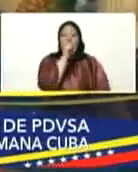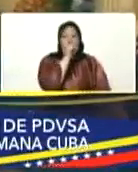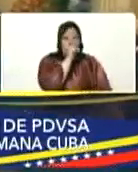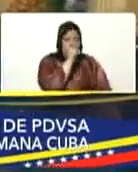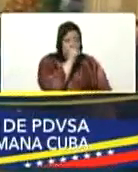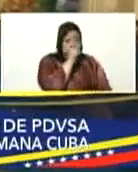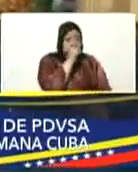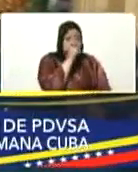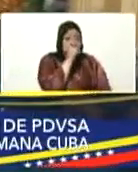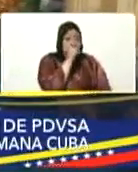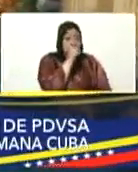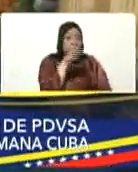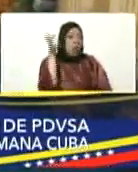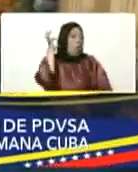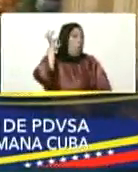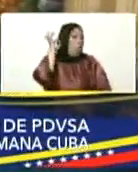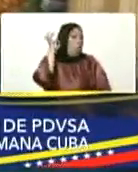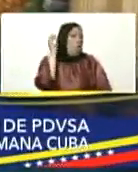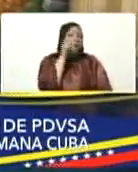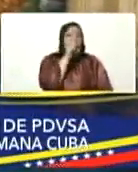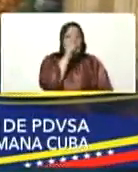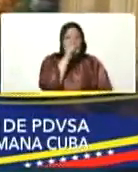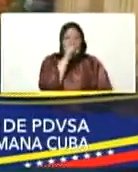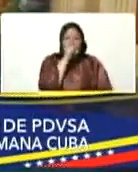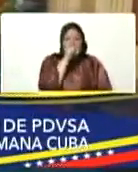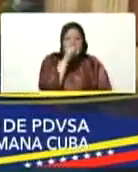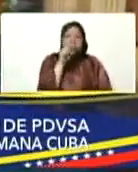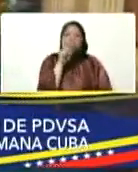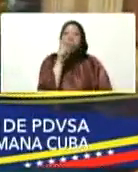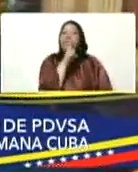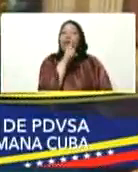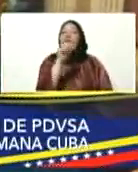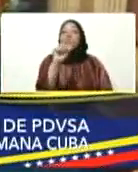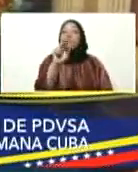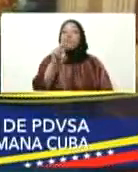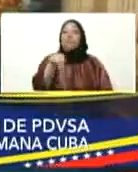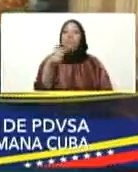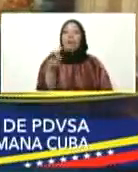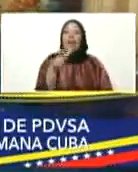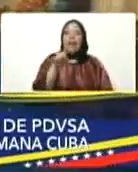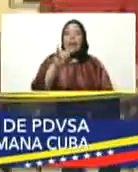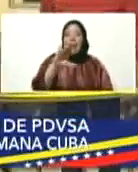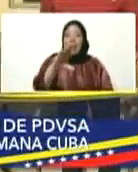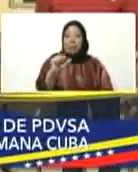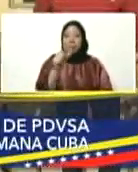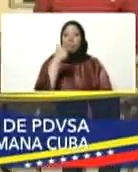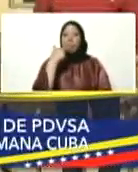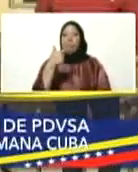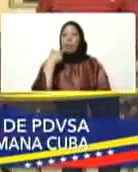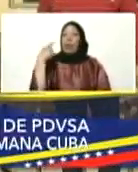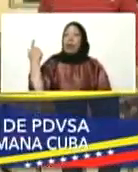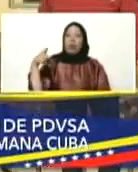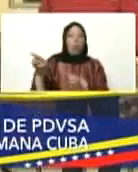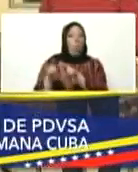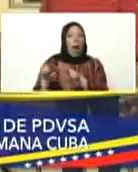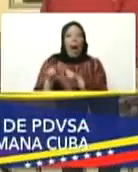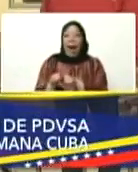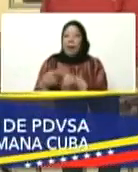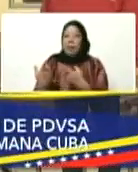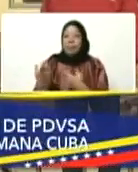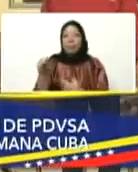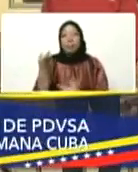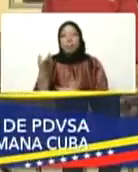González. Del libertador Simón Bolívar, que se dan estas relaciones de cooperación entre ambas naciones, ya lo explicaba también el presidente de la